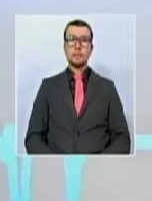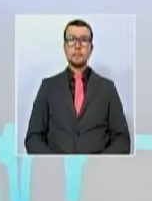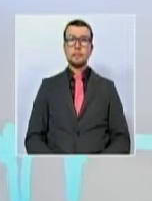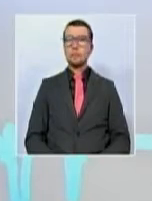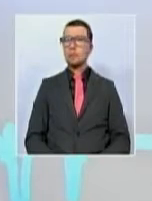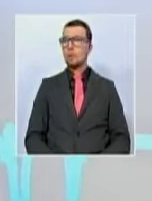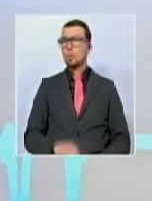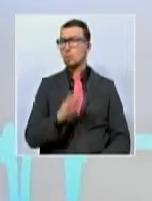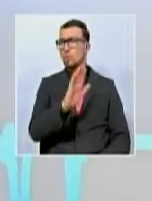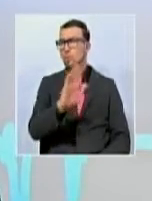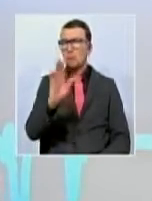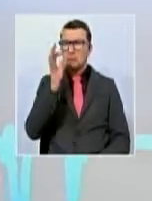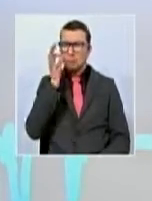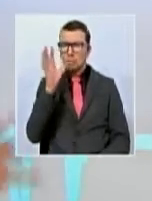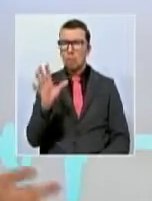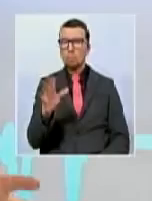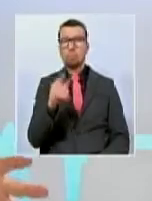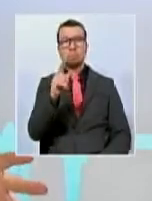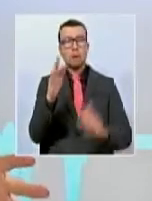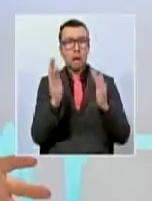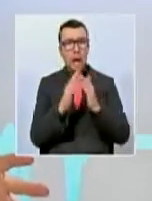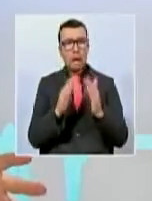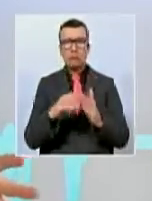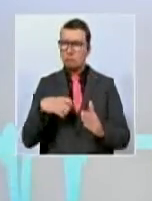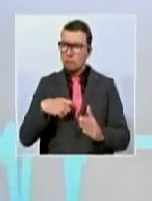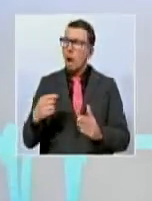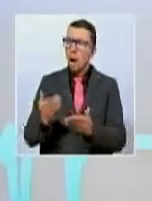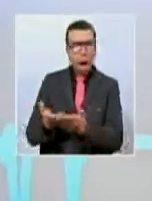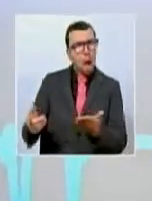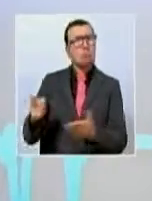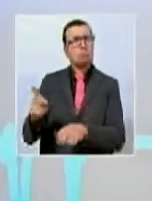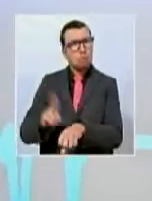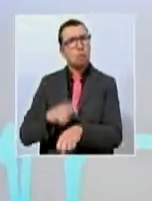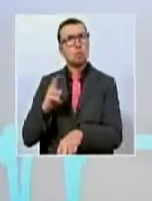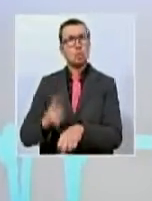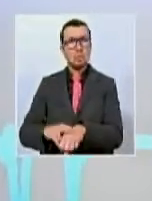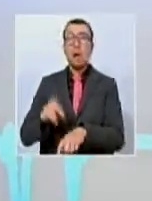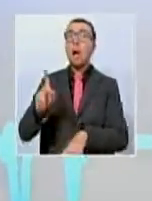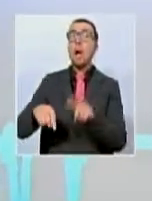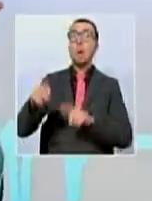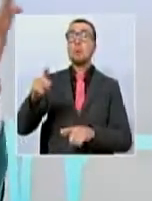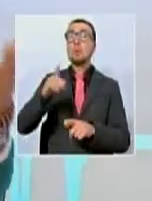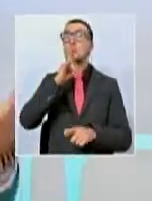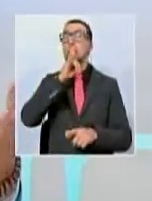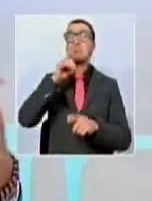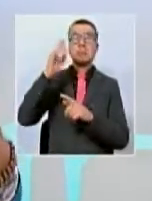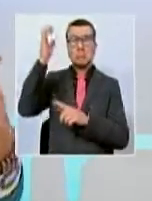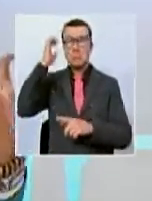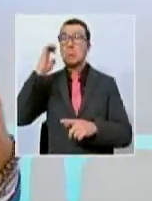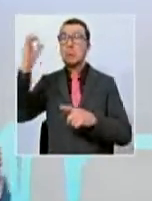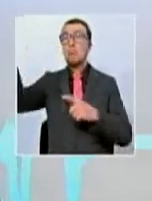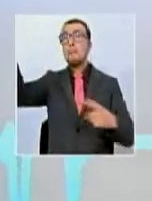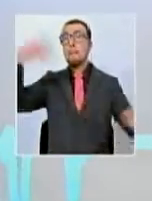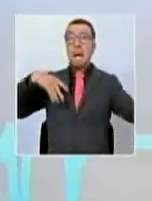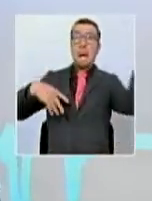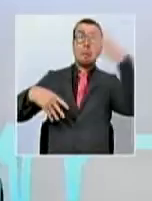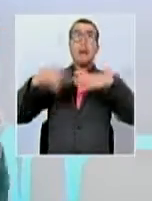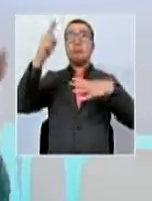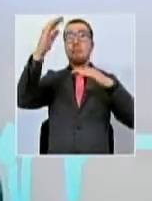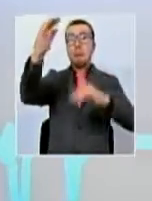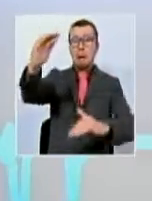Muchos de ustedes tienen en sus casas productos naturales, unos les llegan del extranjero, el regalo de fulano que les